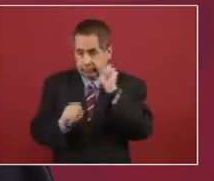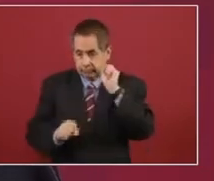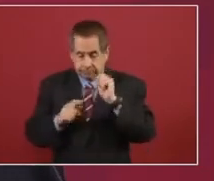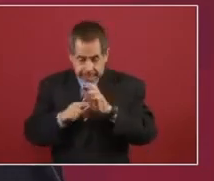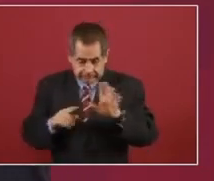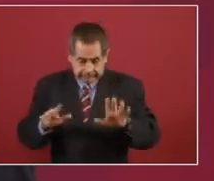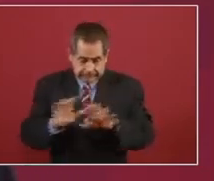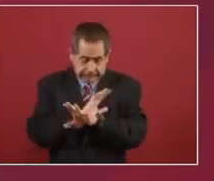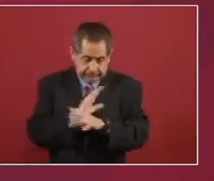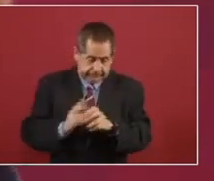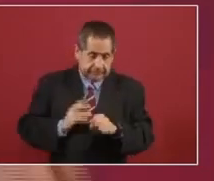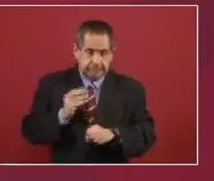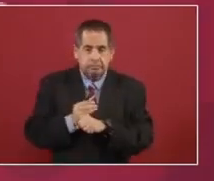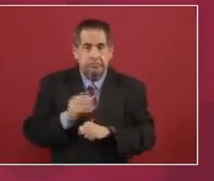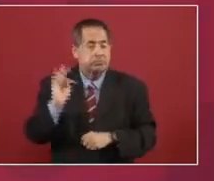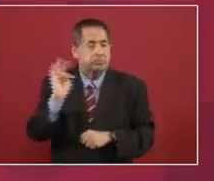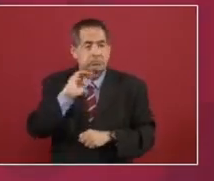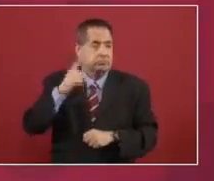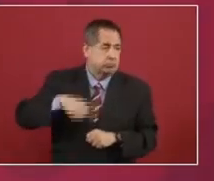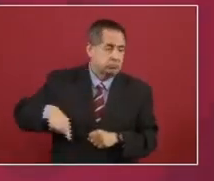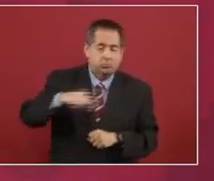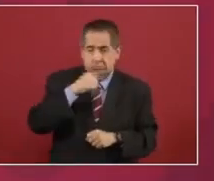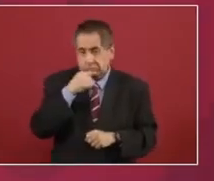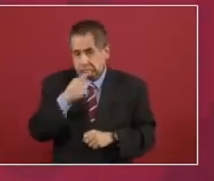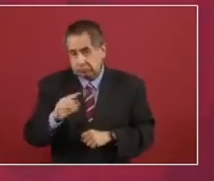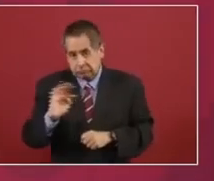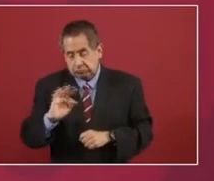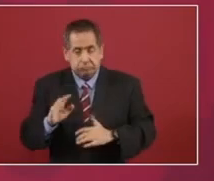Constitución, si así se